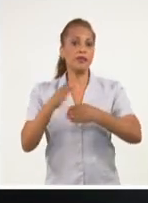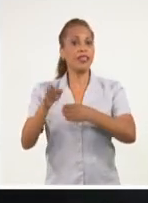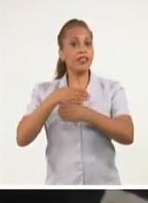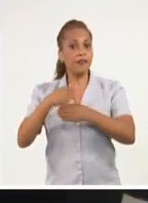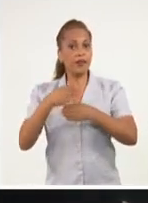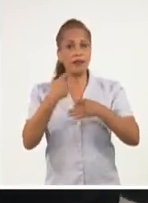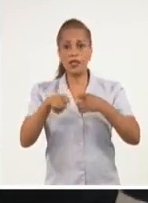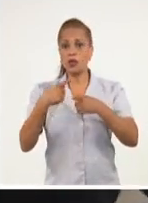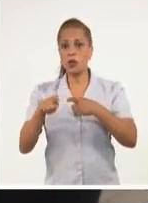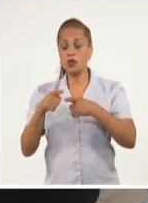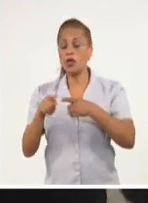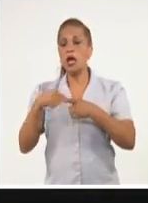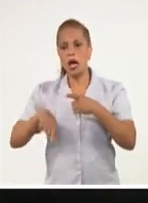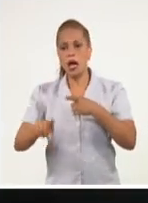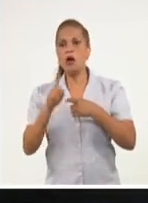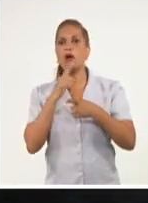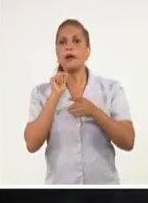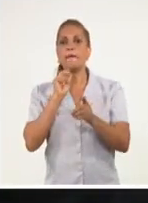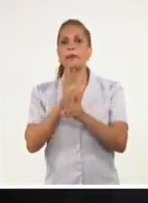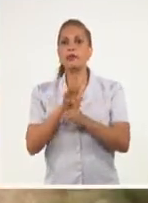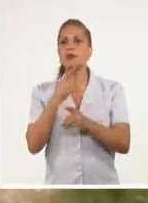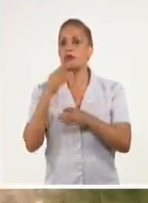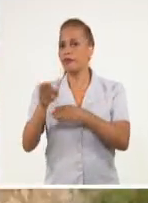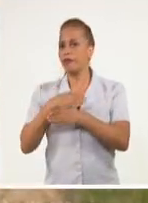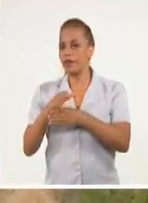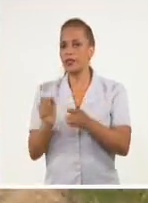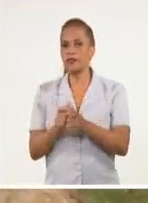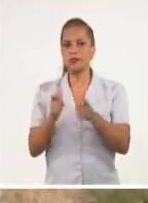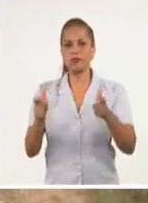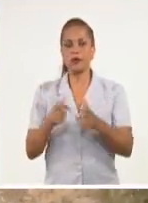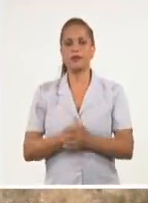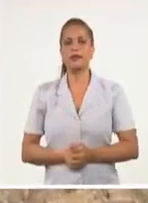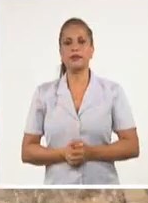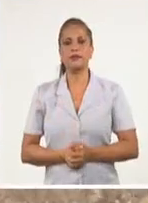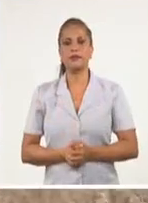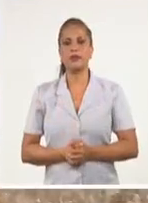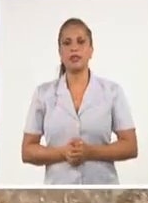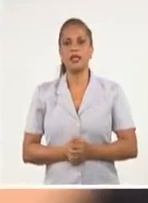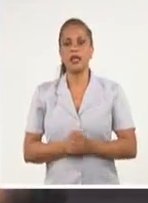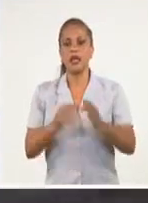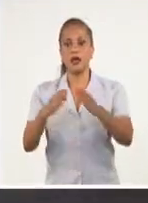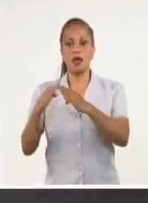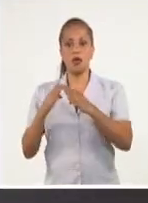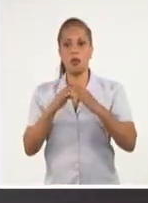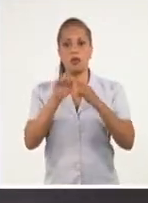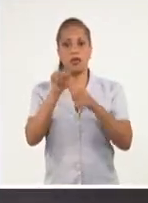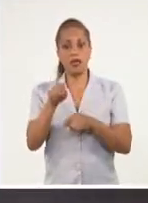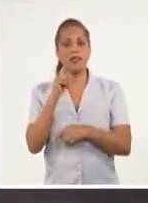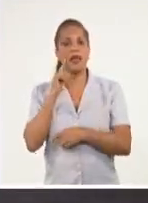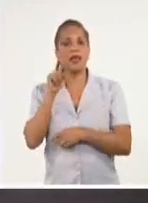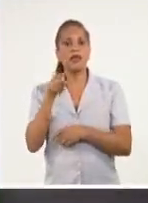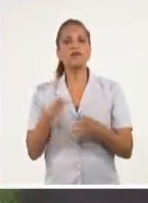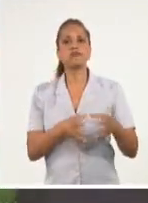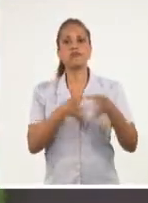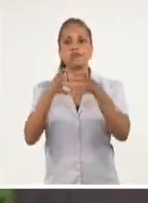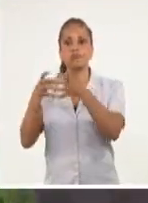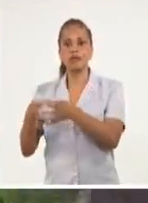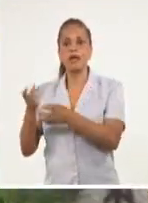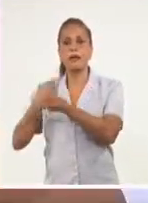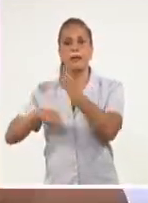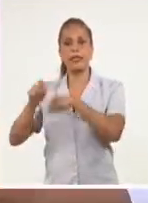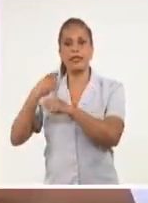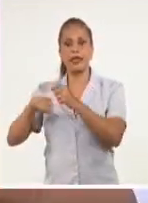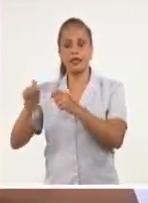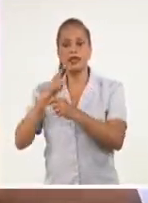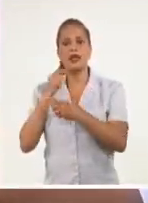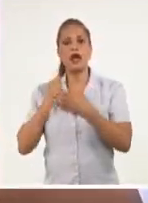que estamos haciendo la recuperamos con la cantidad de dulce que elaboramos. El Consejo Popular Jahueco Yují fue esta vez el destino de venta. Apoyados